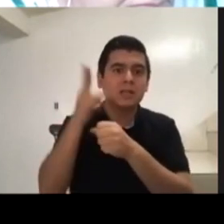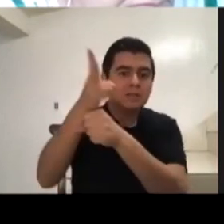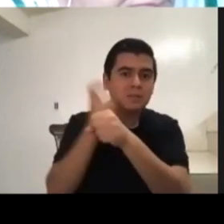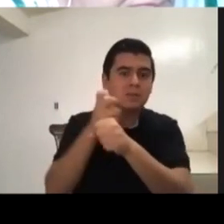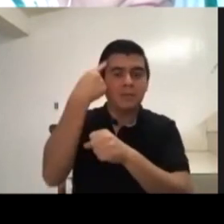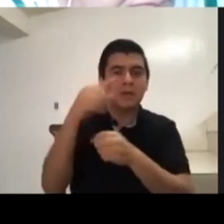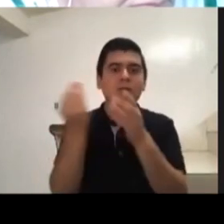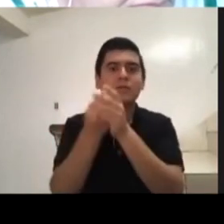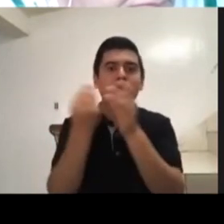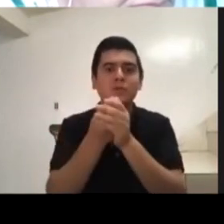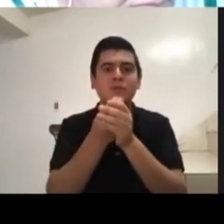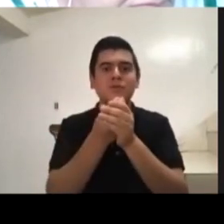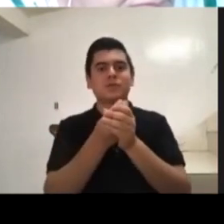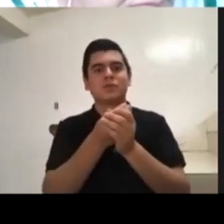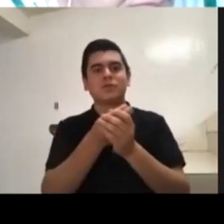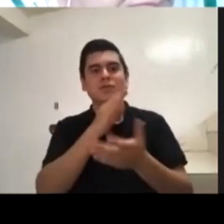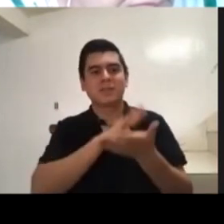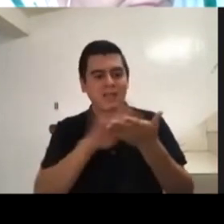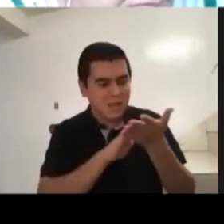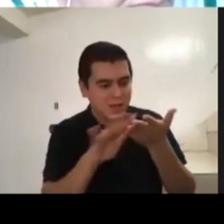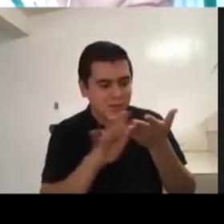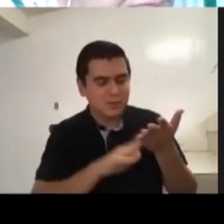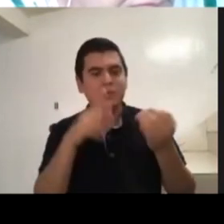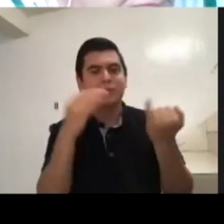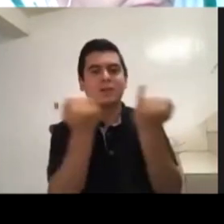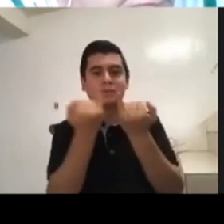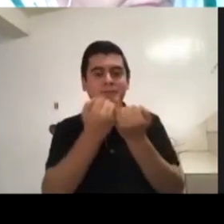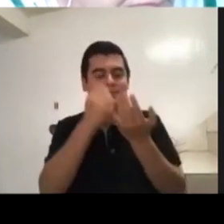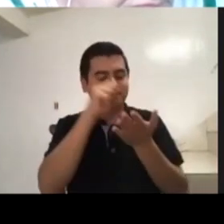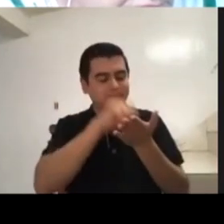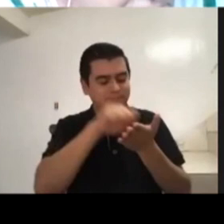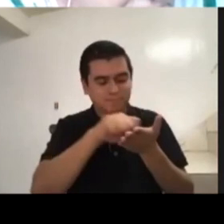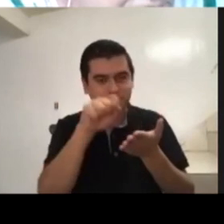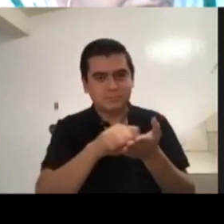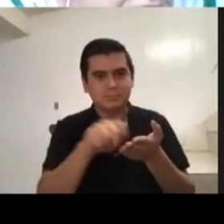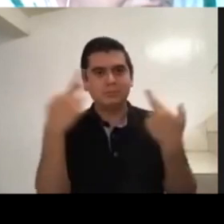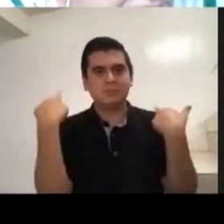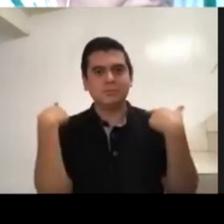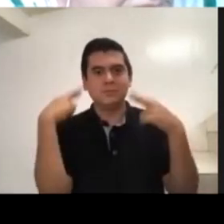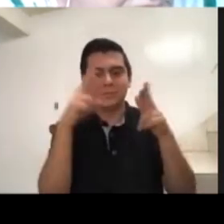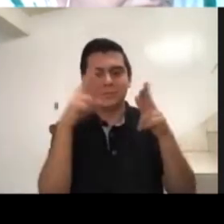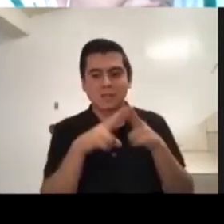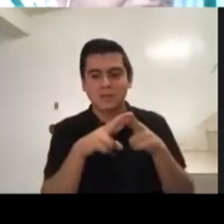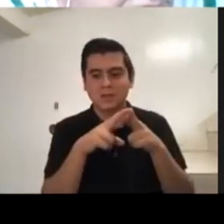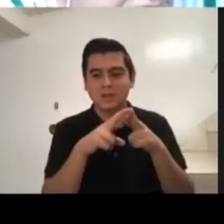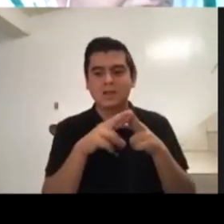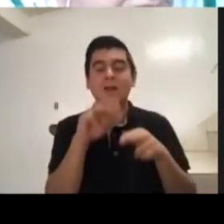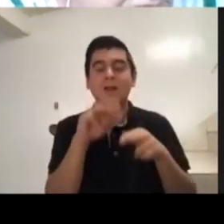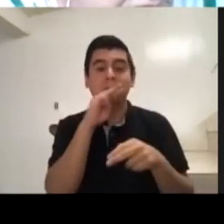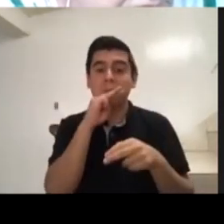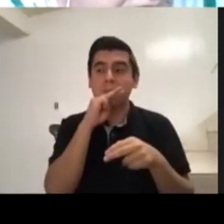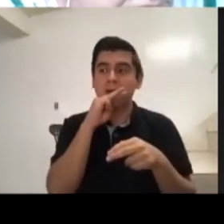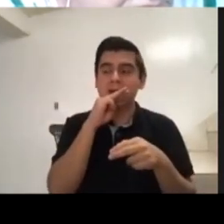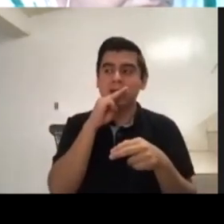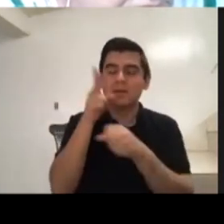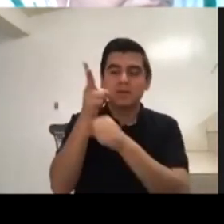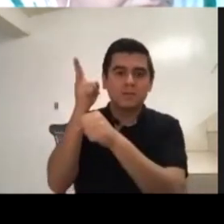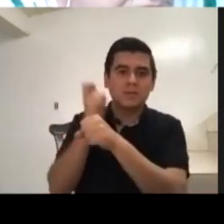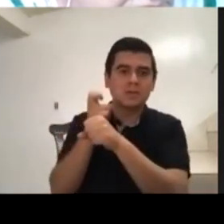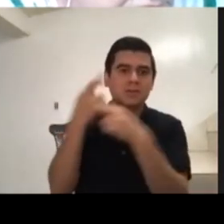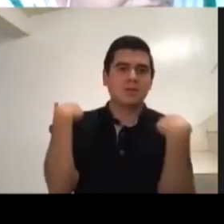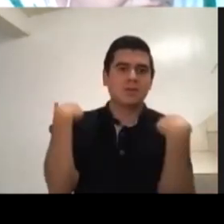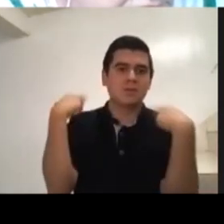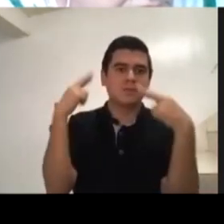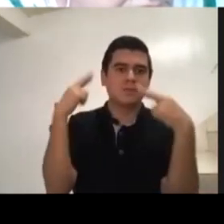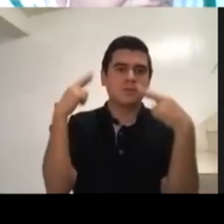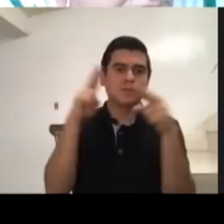curso de lectura y escritura, y la nueva mamá, otro nuevo alumno con síndrome de Down, la invitó a